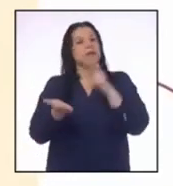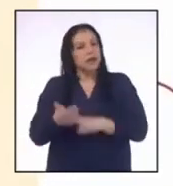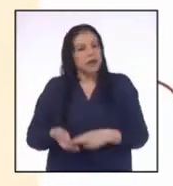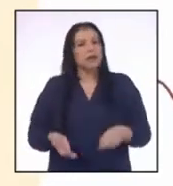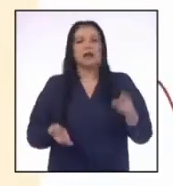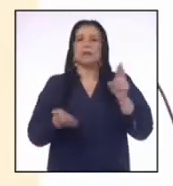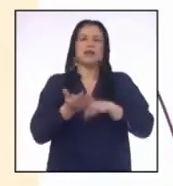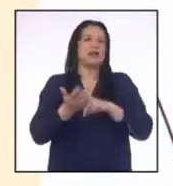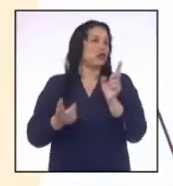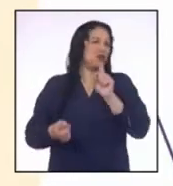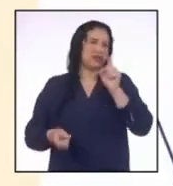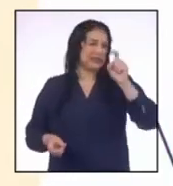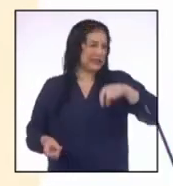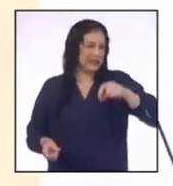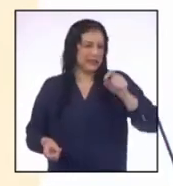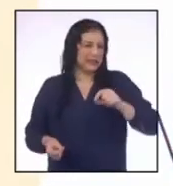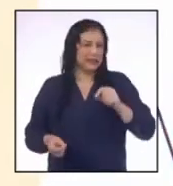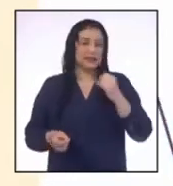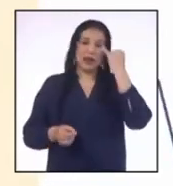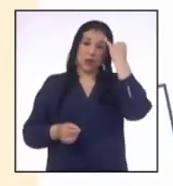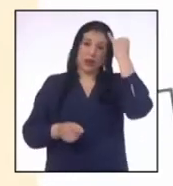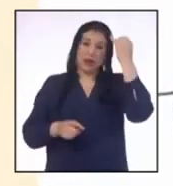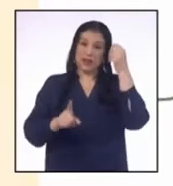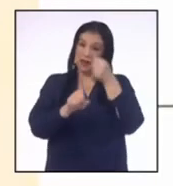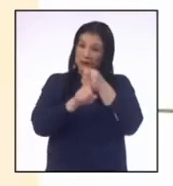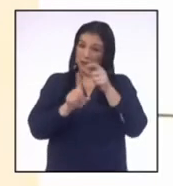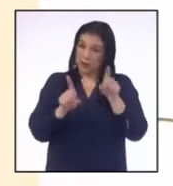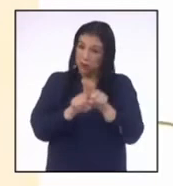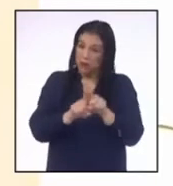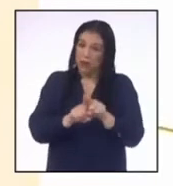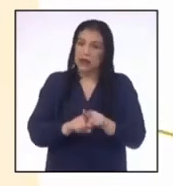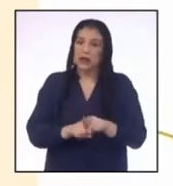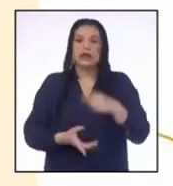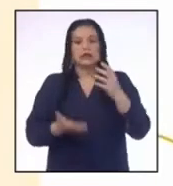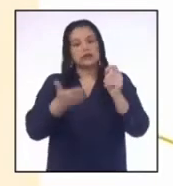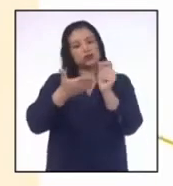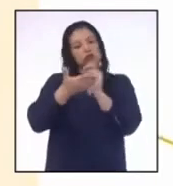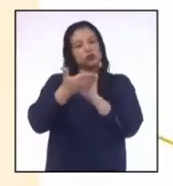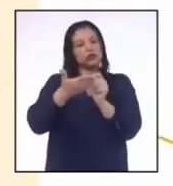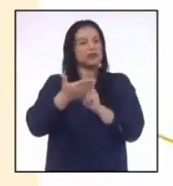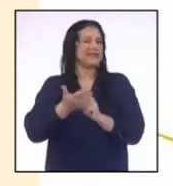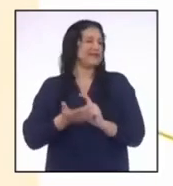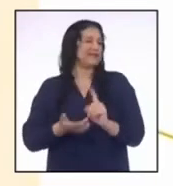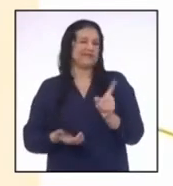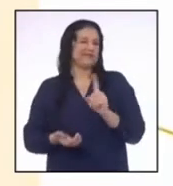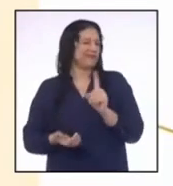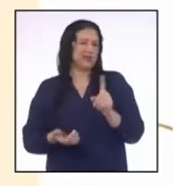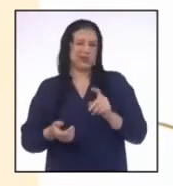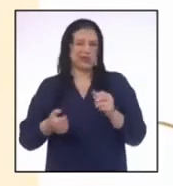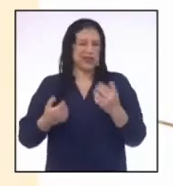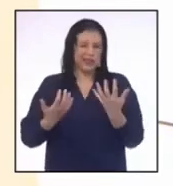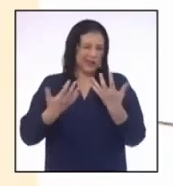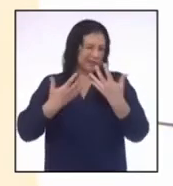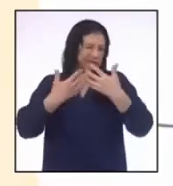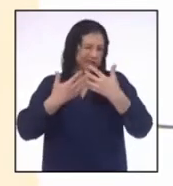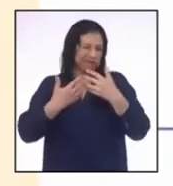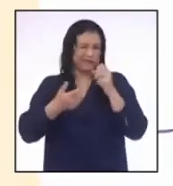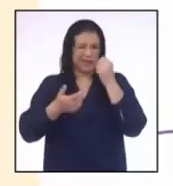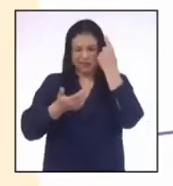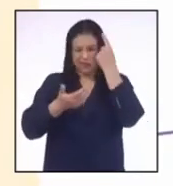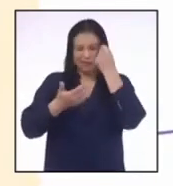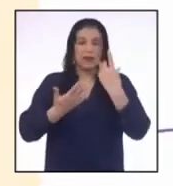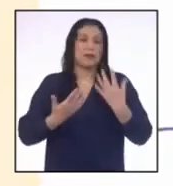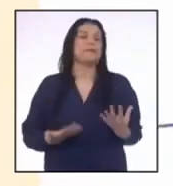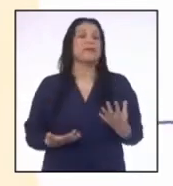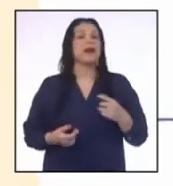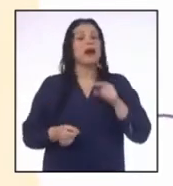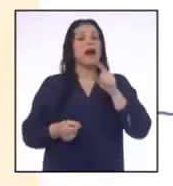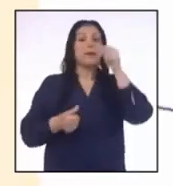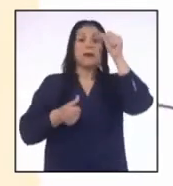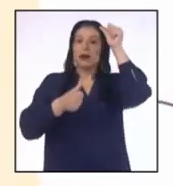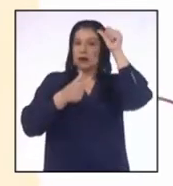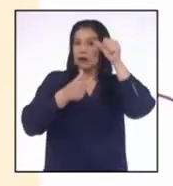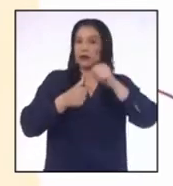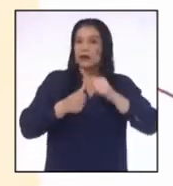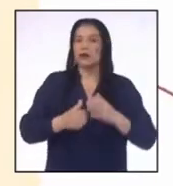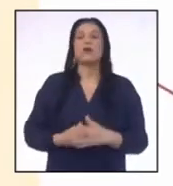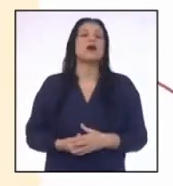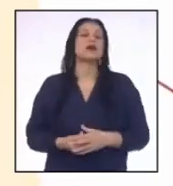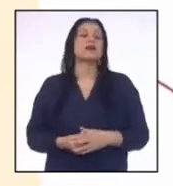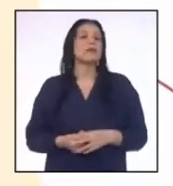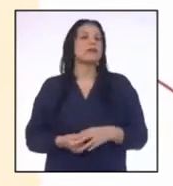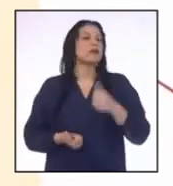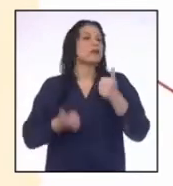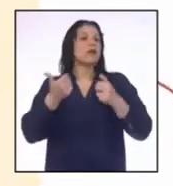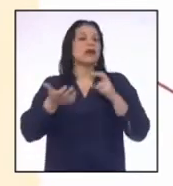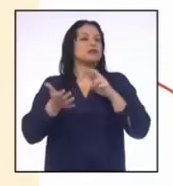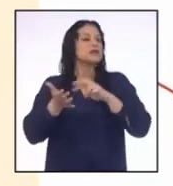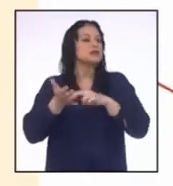manera innecesaria una idea, entonces tu texto no sería coherente. A ver si recuerdan, ¿en